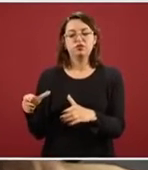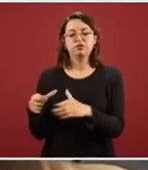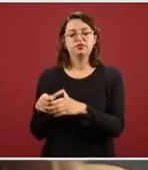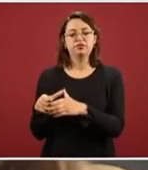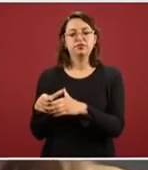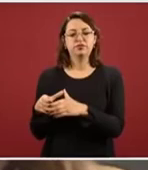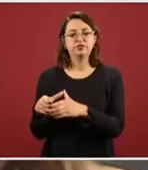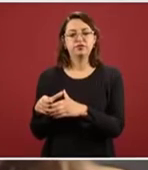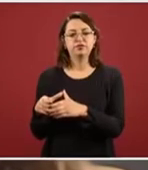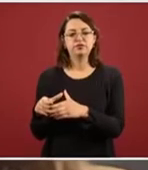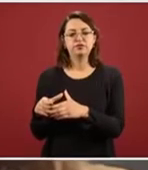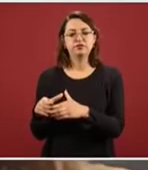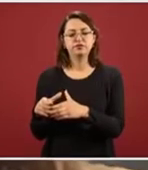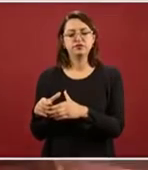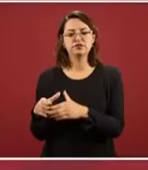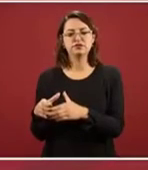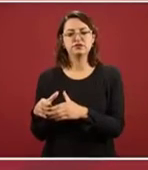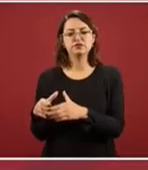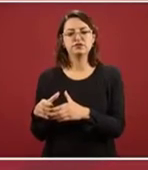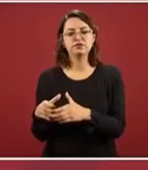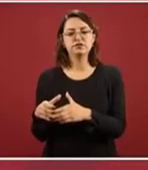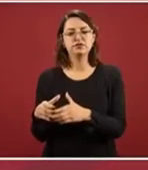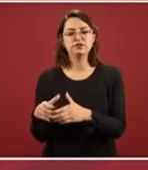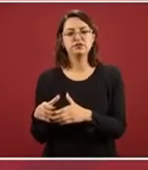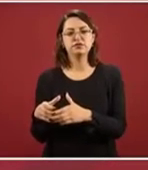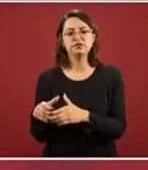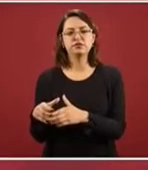actuó de manera